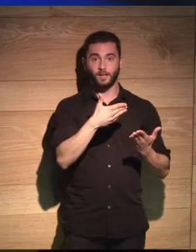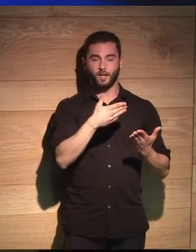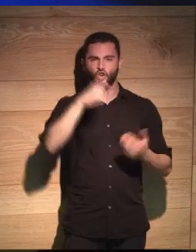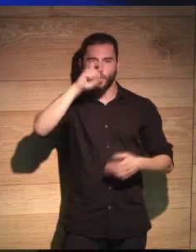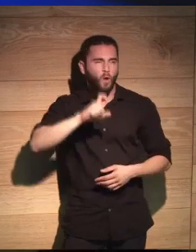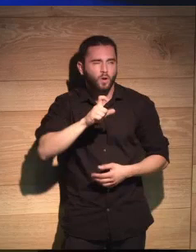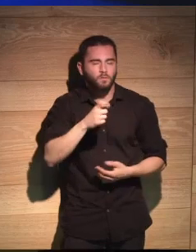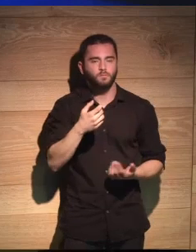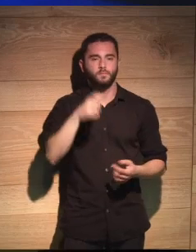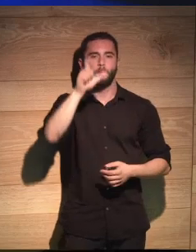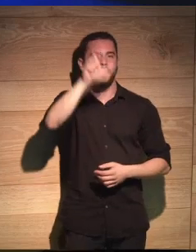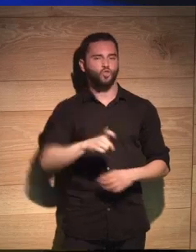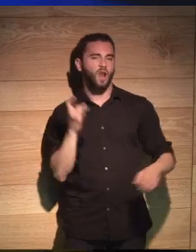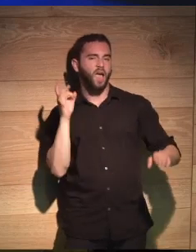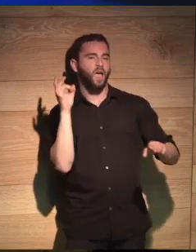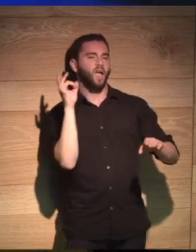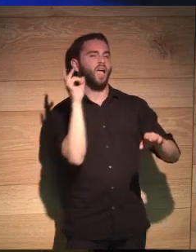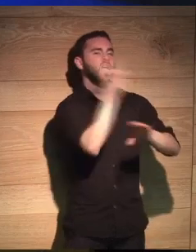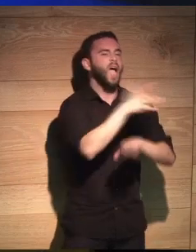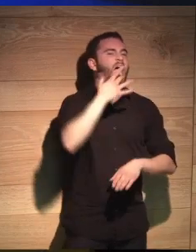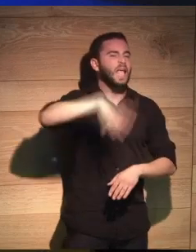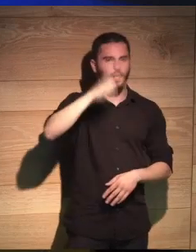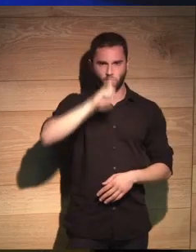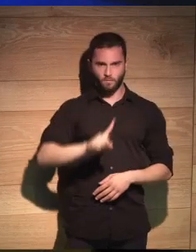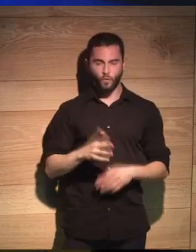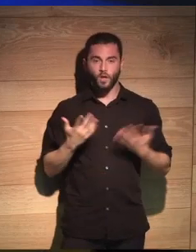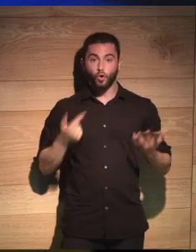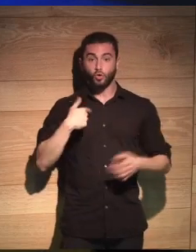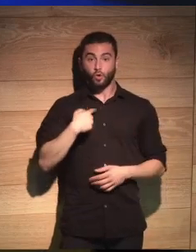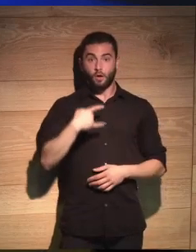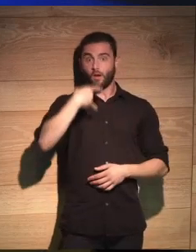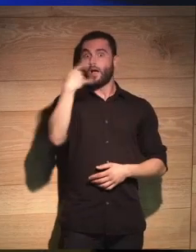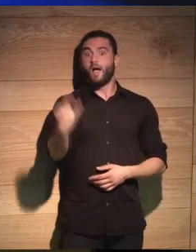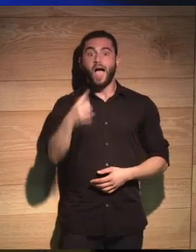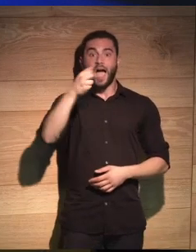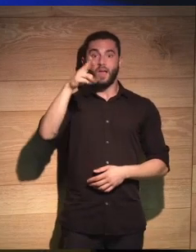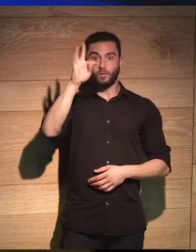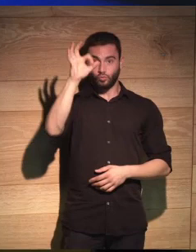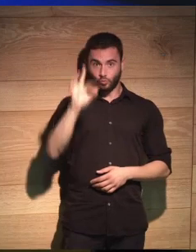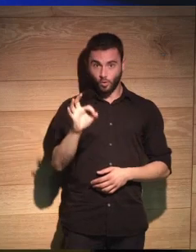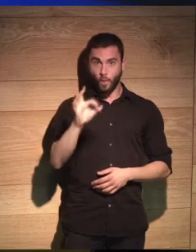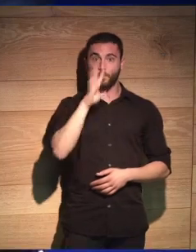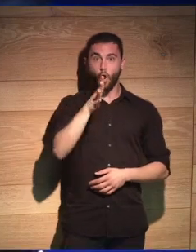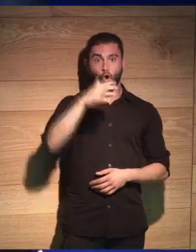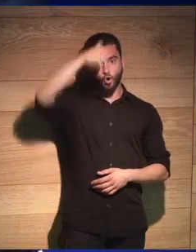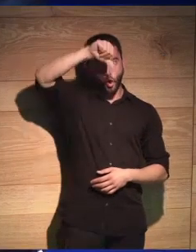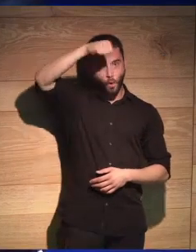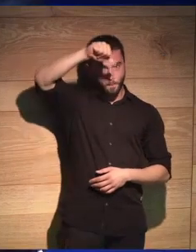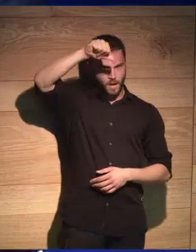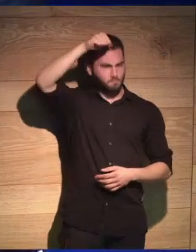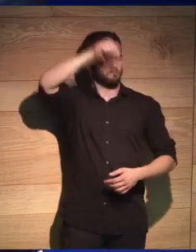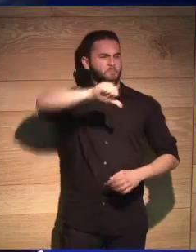me acuerdo exactamente a quién, dice, yo me enamoré de Arturo porque era un hombre masculino,